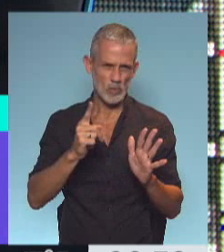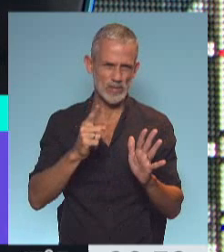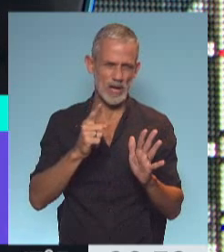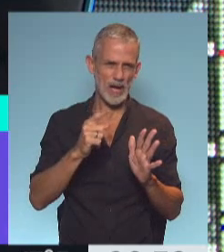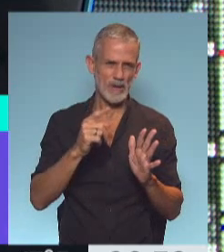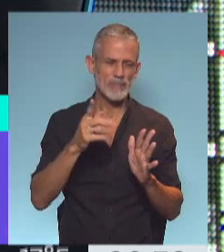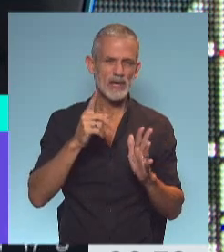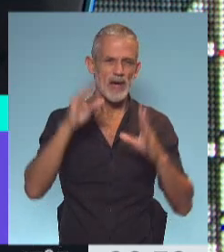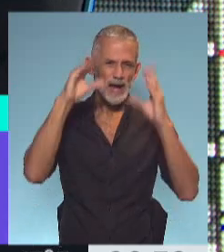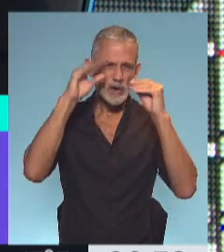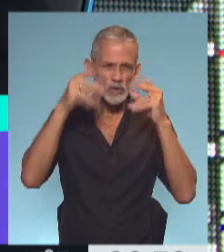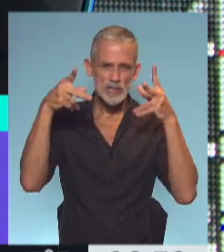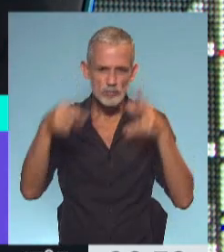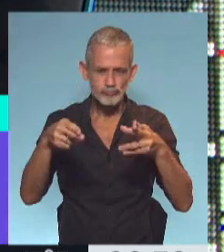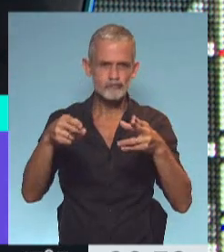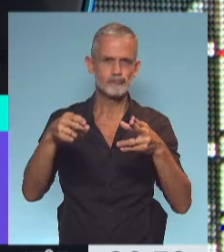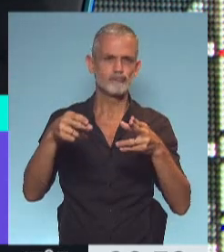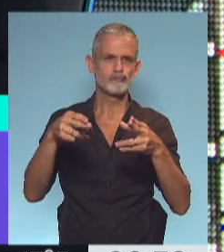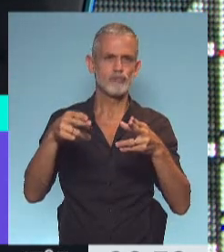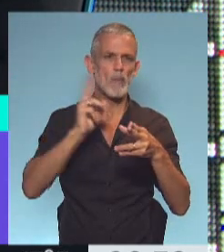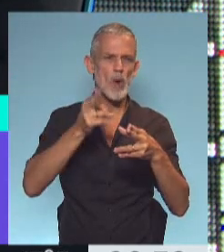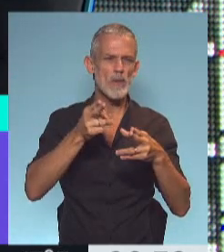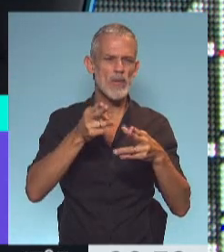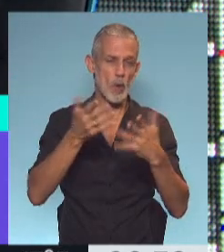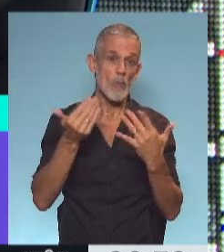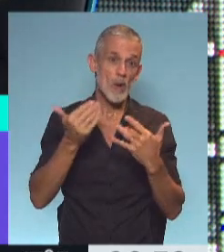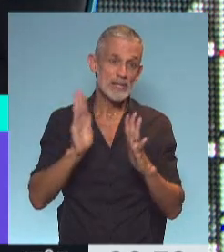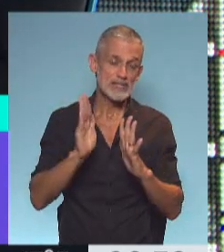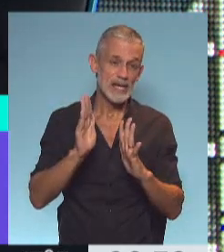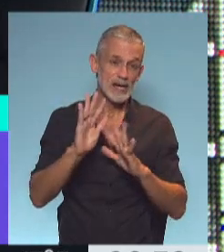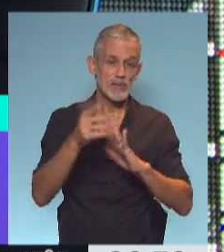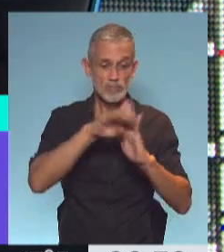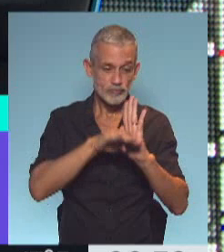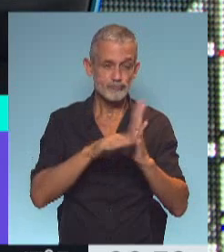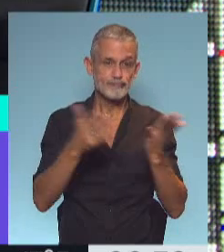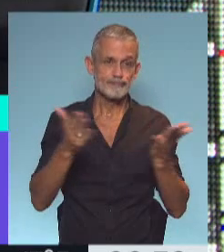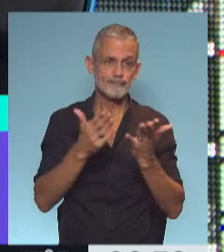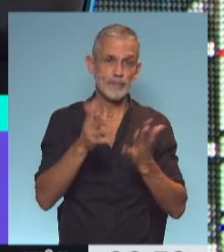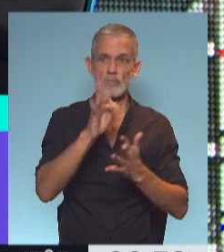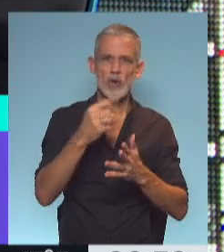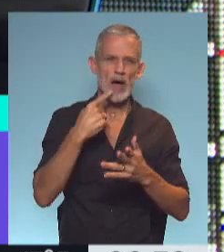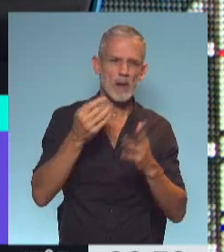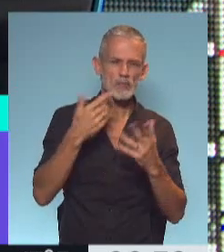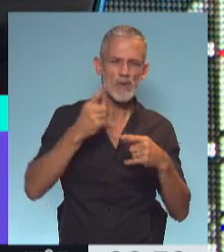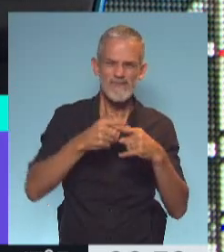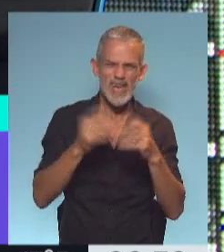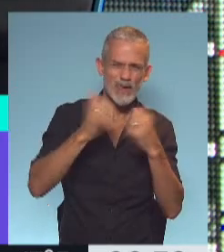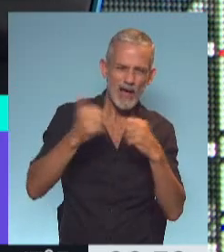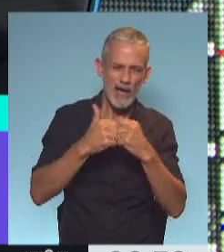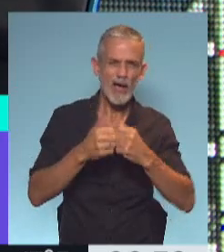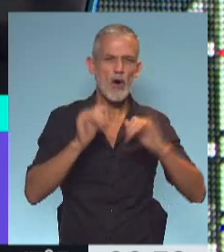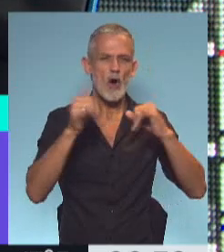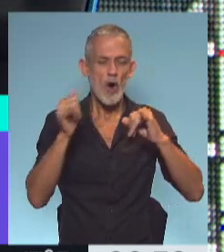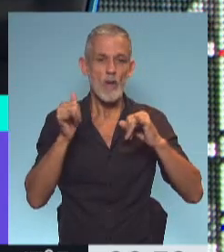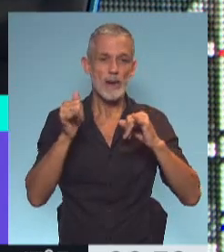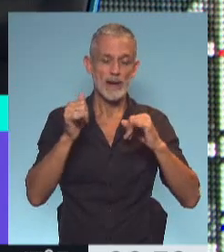suena, digamos, como una frase hecha, pero cerrar la noche sería una alternativa ante estas circunstancias. Bueno, hablamos todos los días de fiestas clandestinas, de jóvenes que de una u